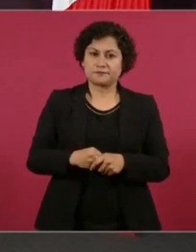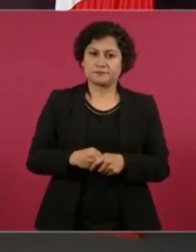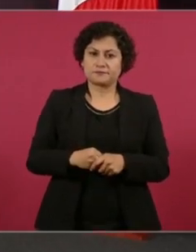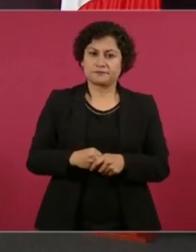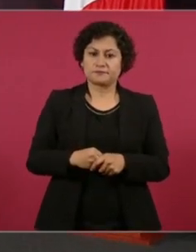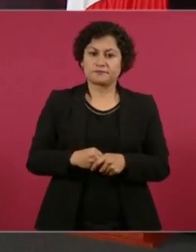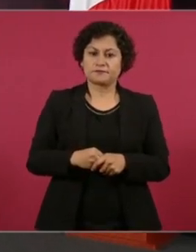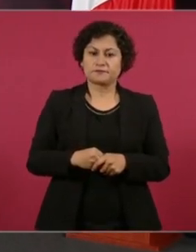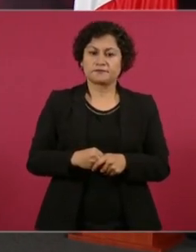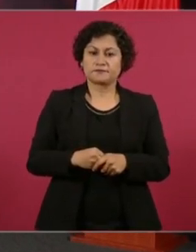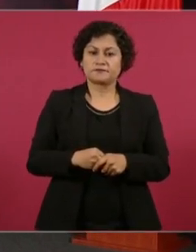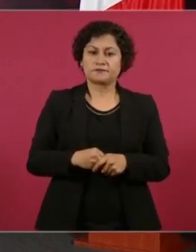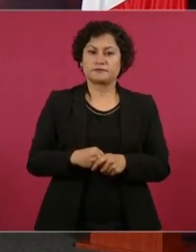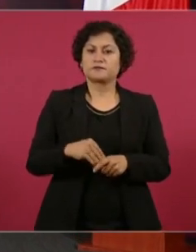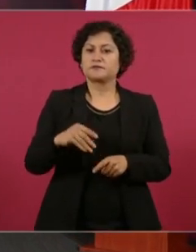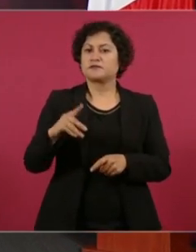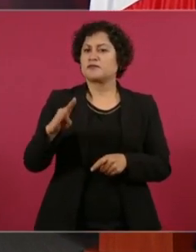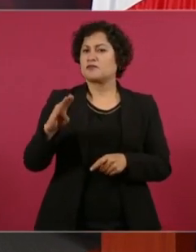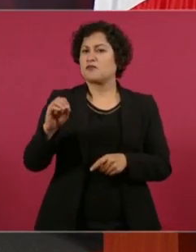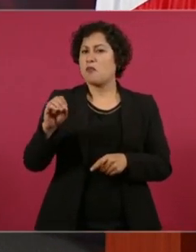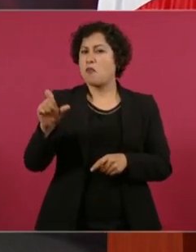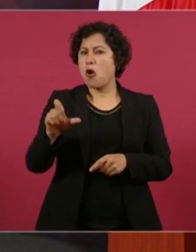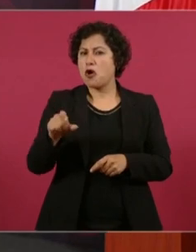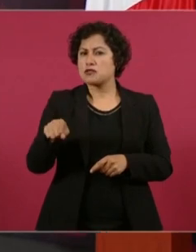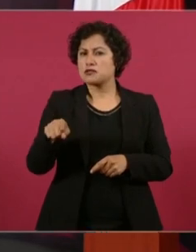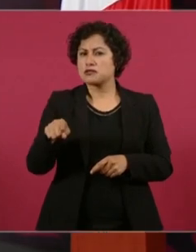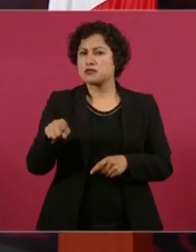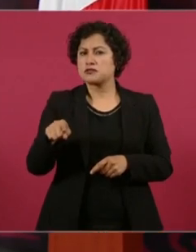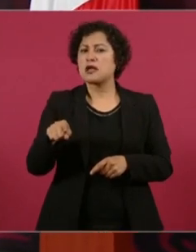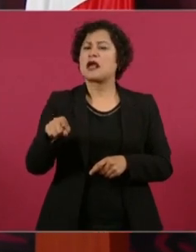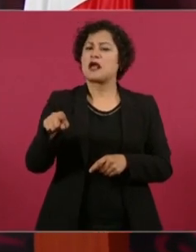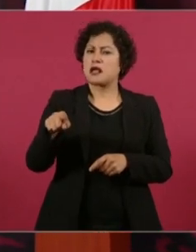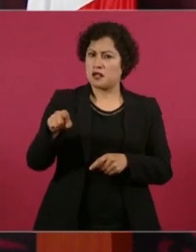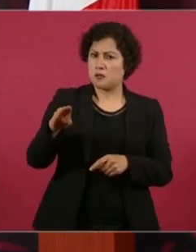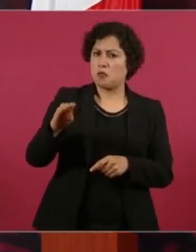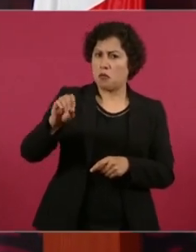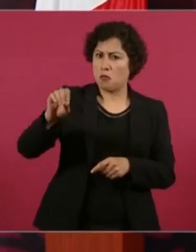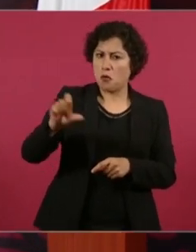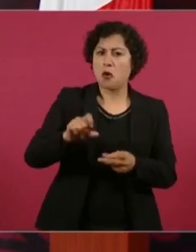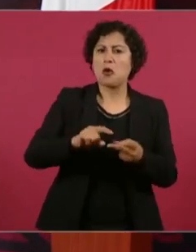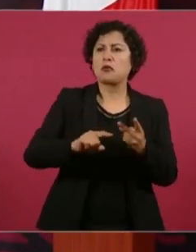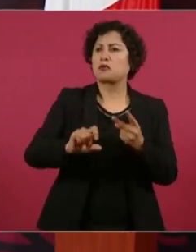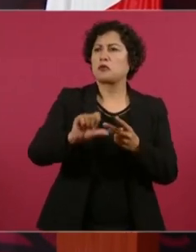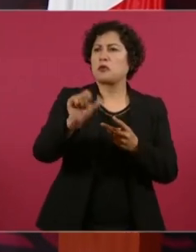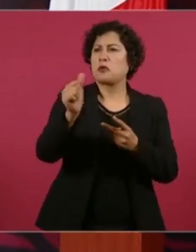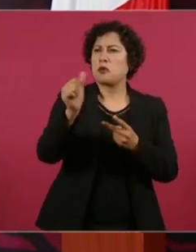los de Vox, sí, vino el de Vox, vinieron otros.